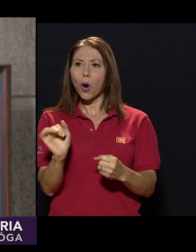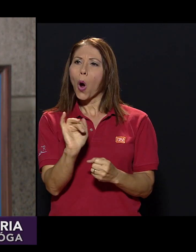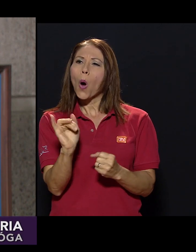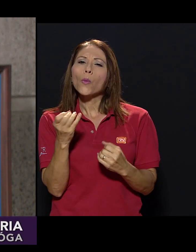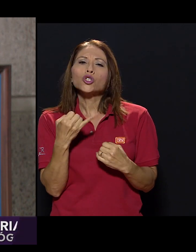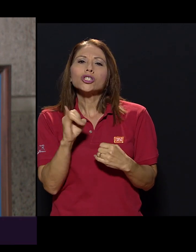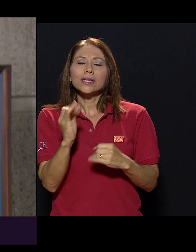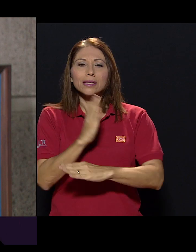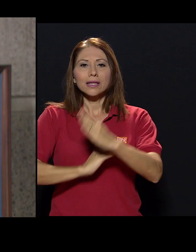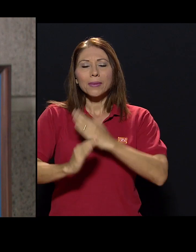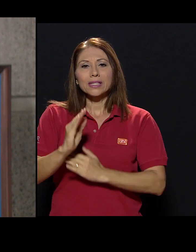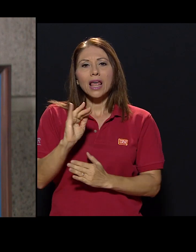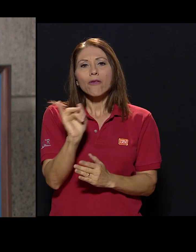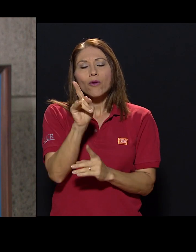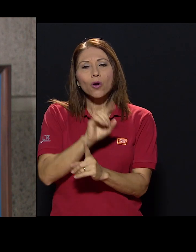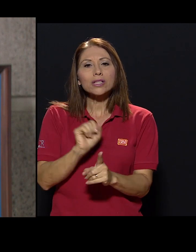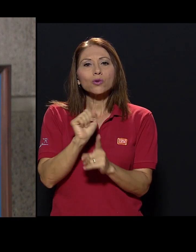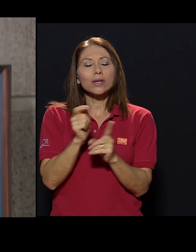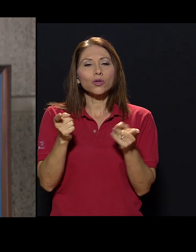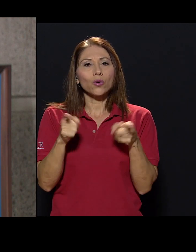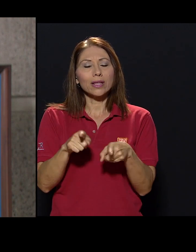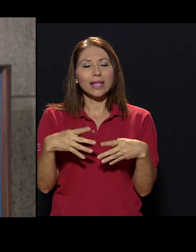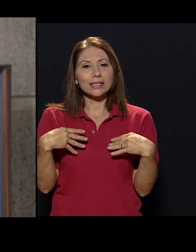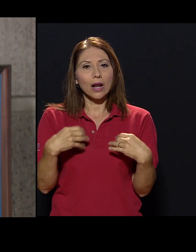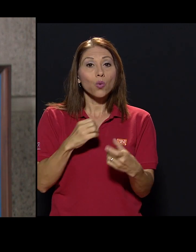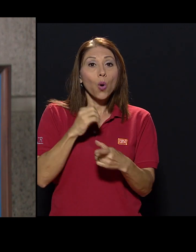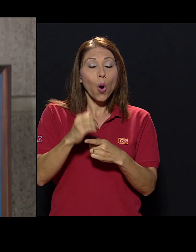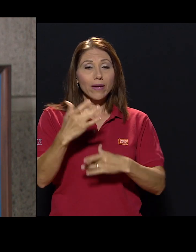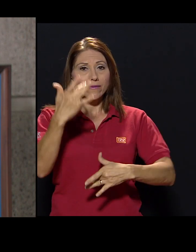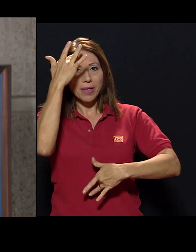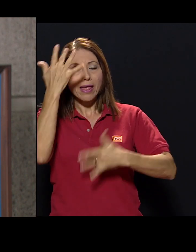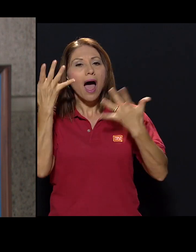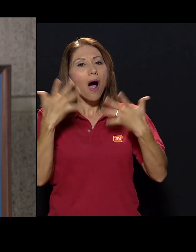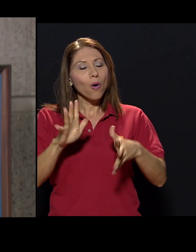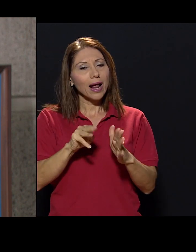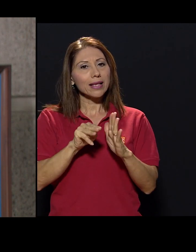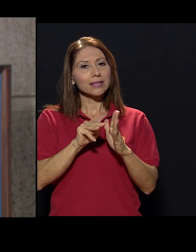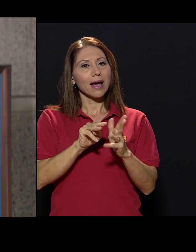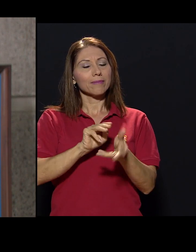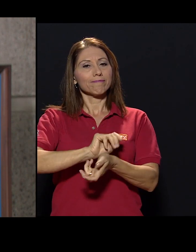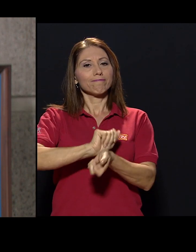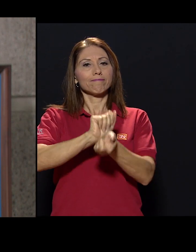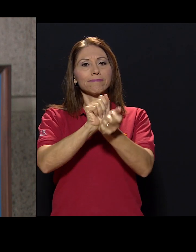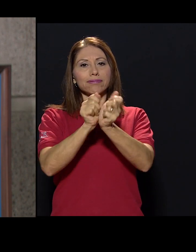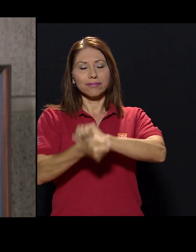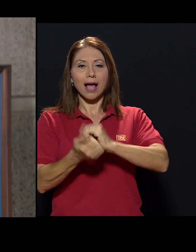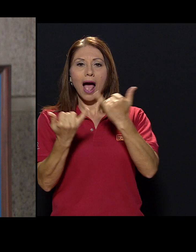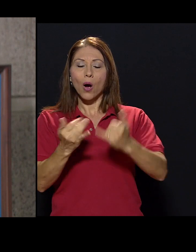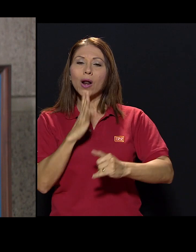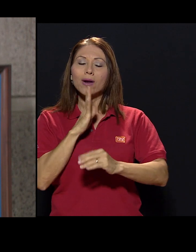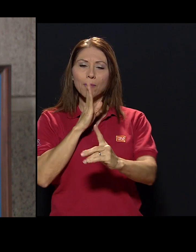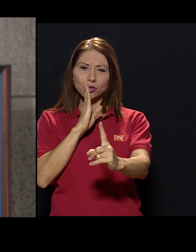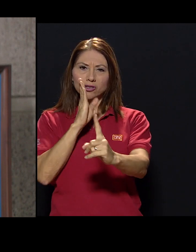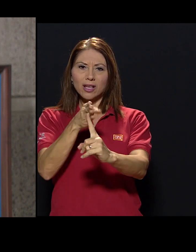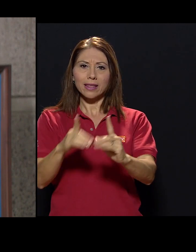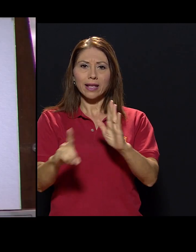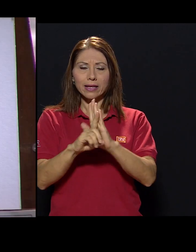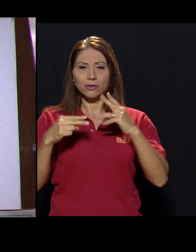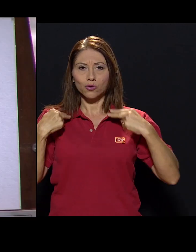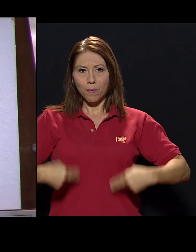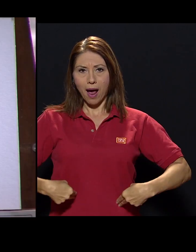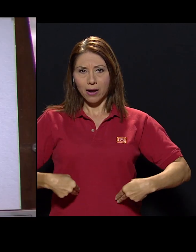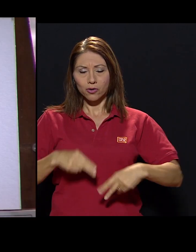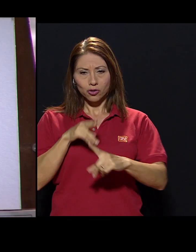Como si la discapacidad Fue una condición De salud O una enfermedad Y el enfoque Ha cambiado Totalmente Ahora hablamos De un enfoque De derechos